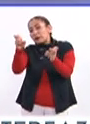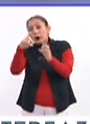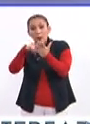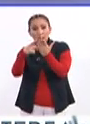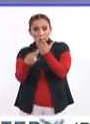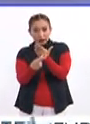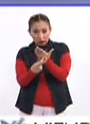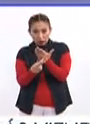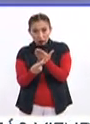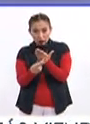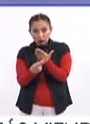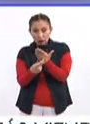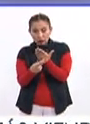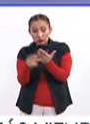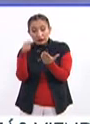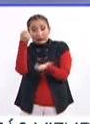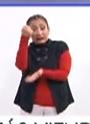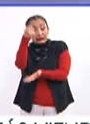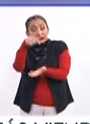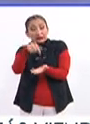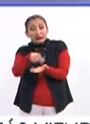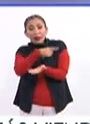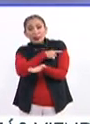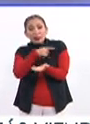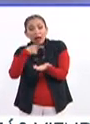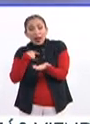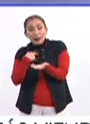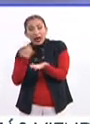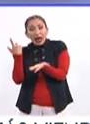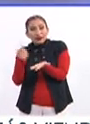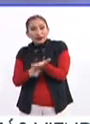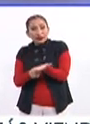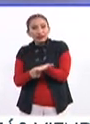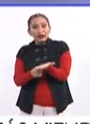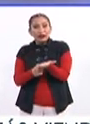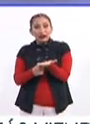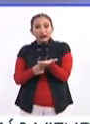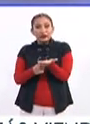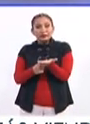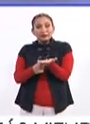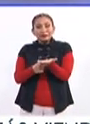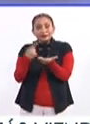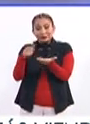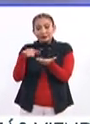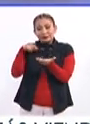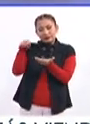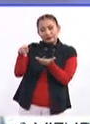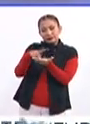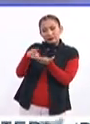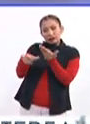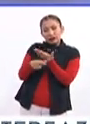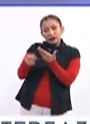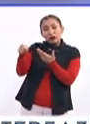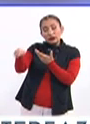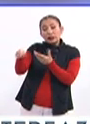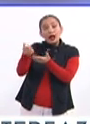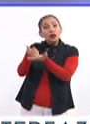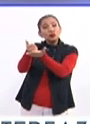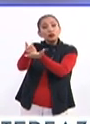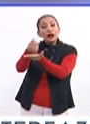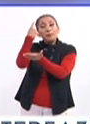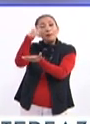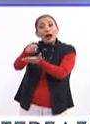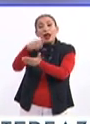de proyectos tienen que llevar, digamos, el componente que es ese proyecto tiene que generar condiciones